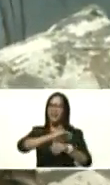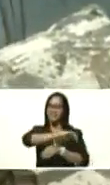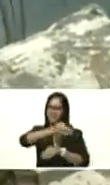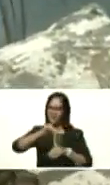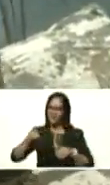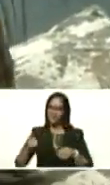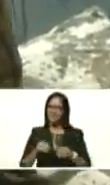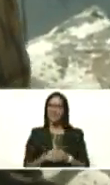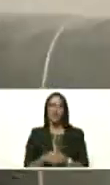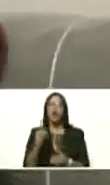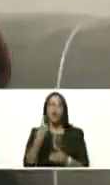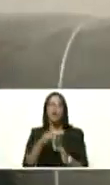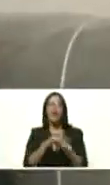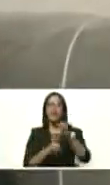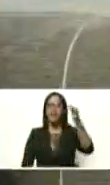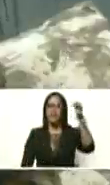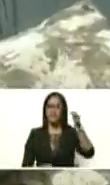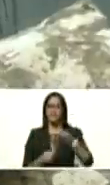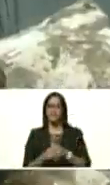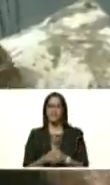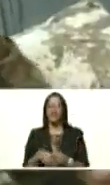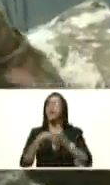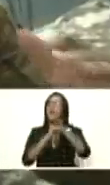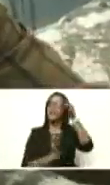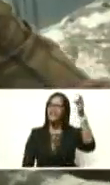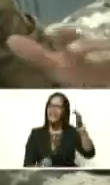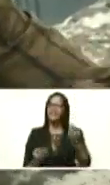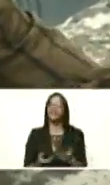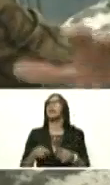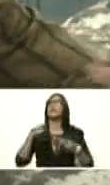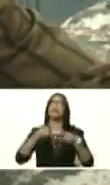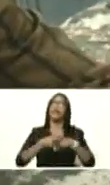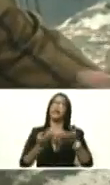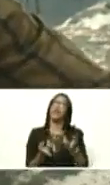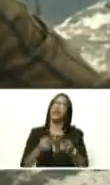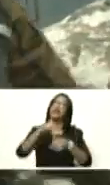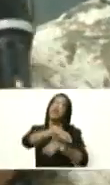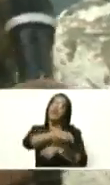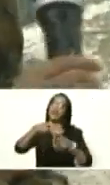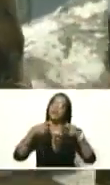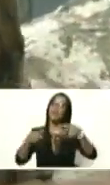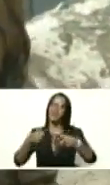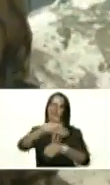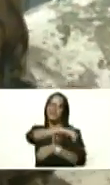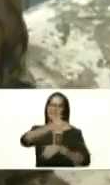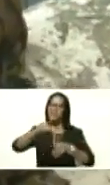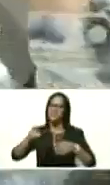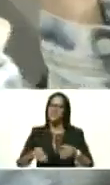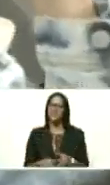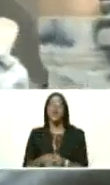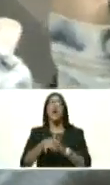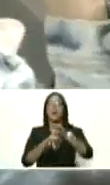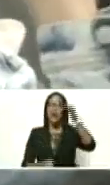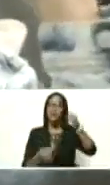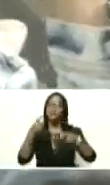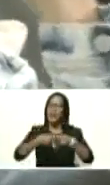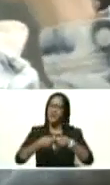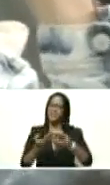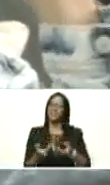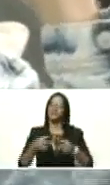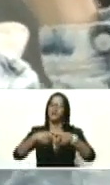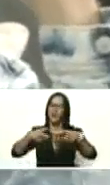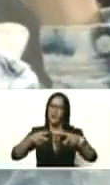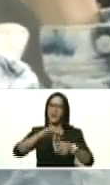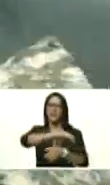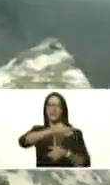mar. Una rama. Una rama. Una rama incrustada en el palo sembrado en el hoyo en la orilla del mar. Una rama incrustada en el palo